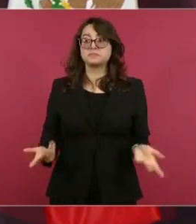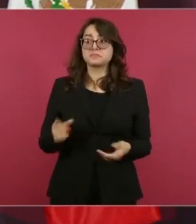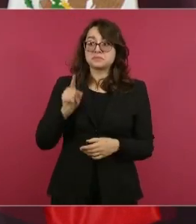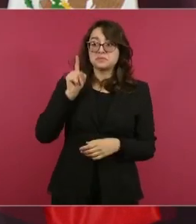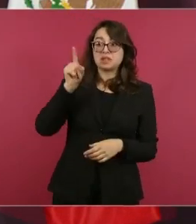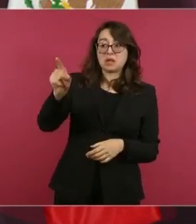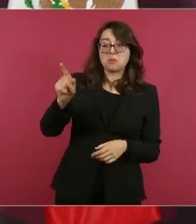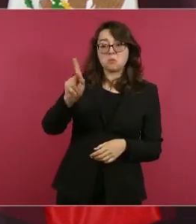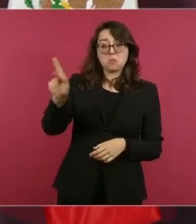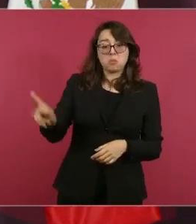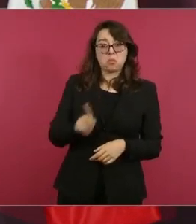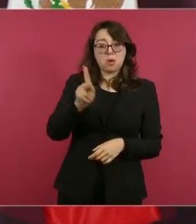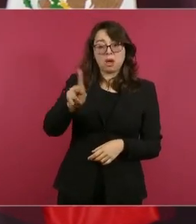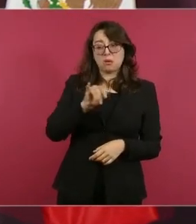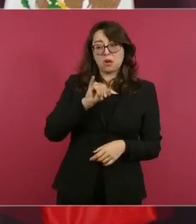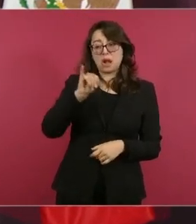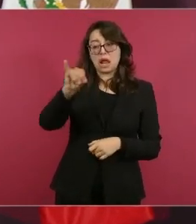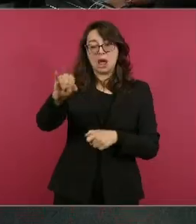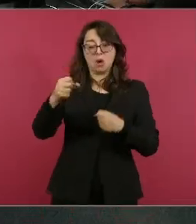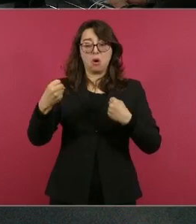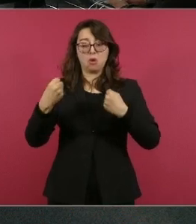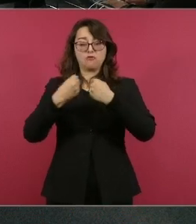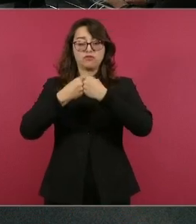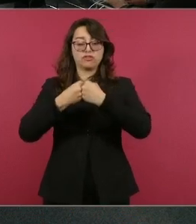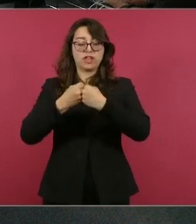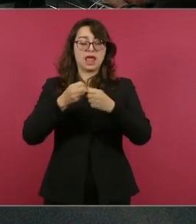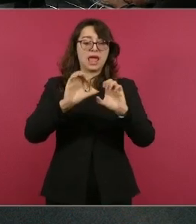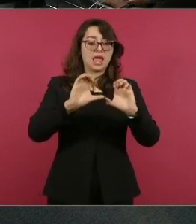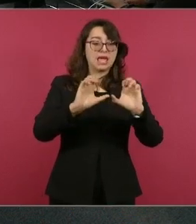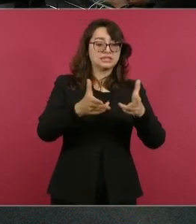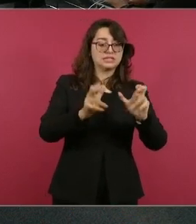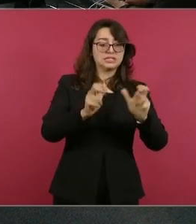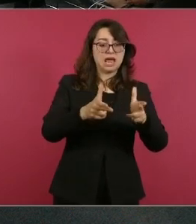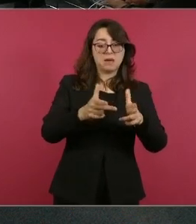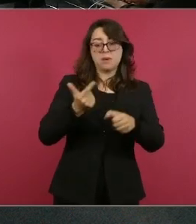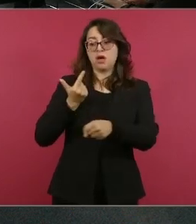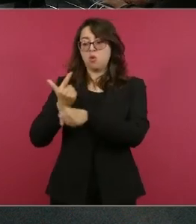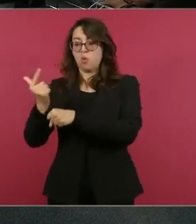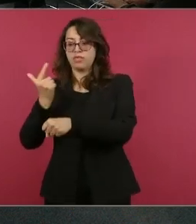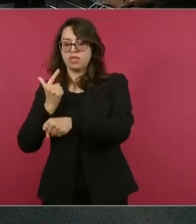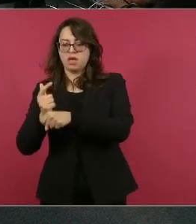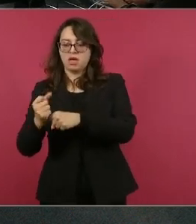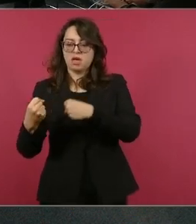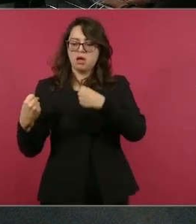de Chiapas con Guatemala, allá en el Porvenir,